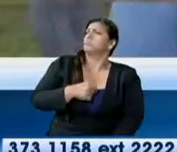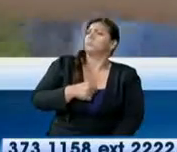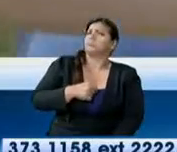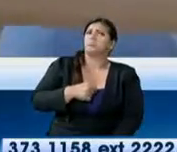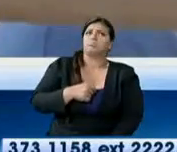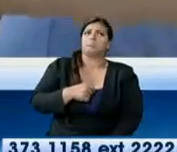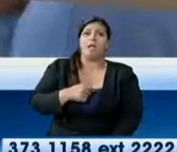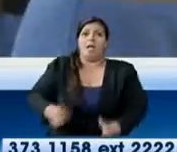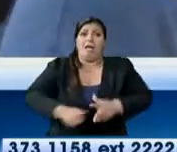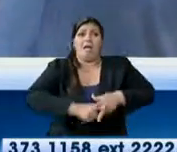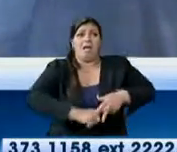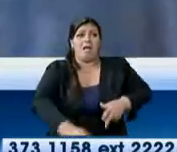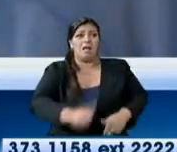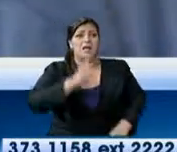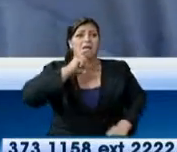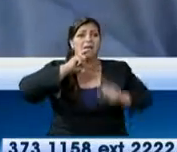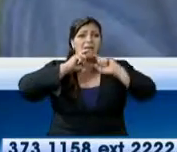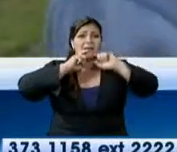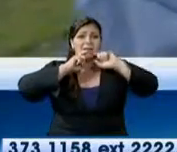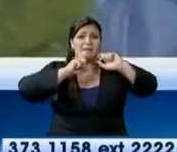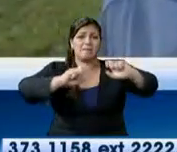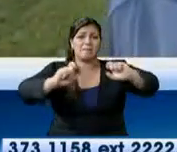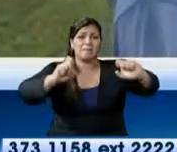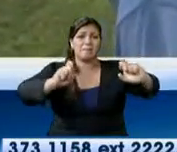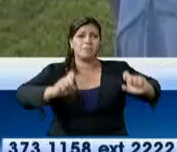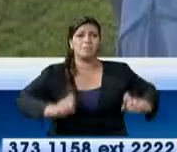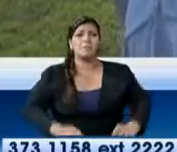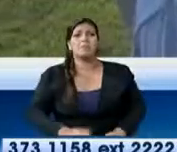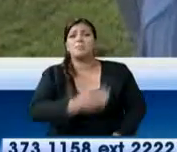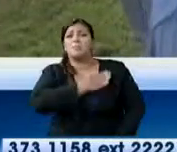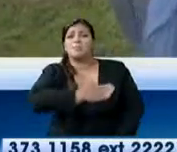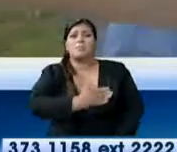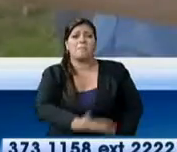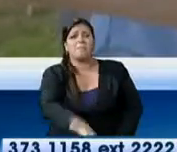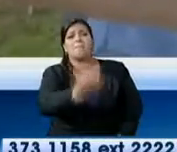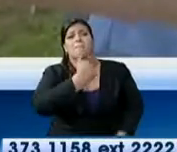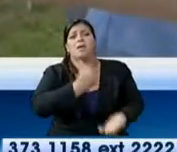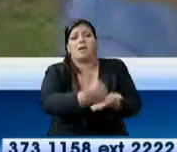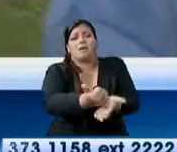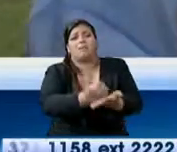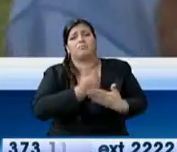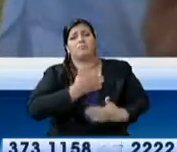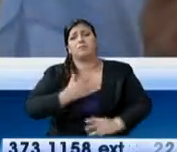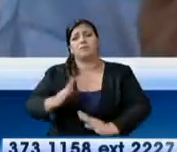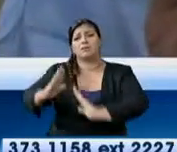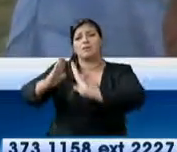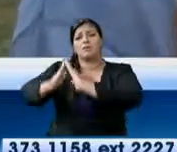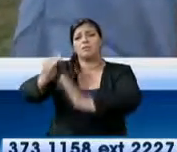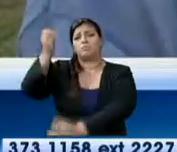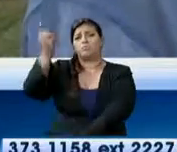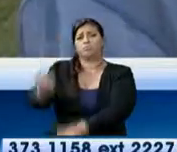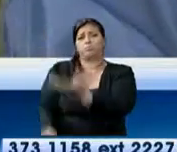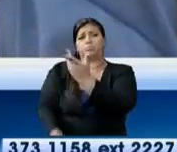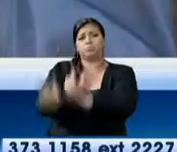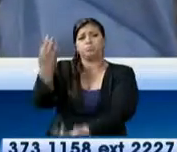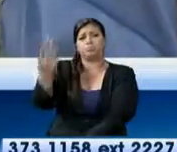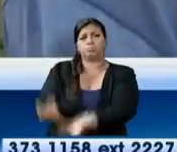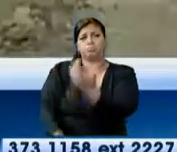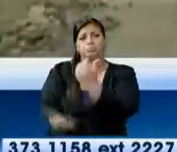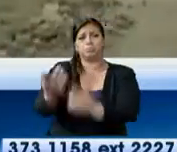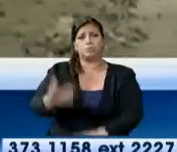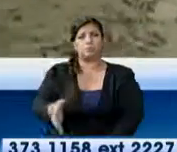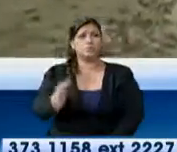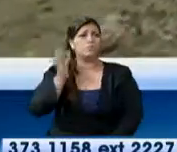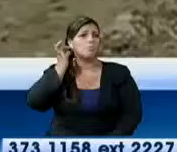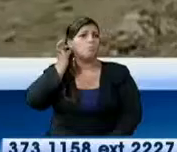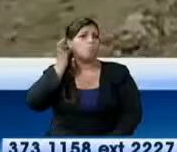aquí a la niña. Y entonces yo le digo, ayúdenme que se arde la casa, le digo, que la señora no hay. Y llamen a la señora, le